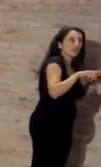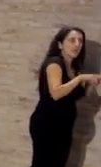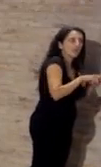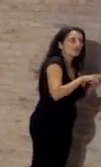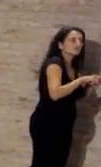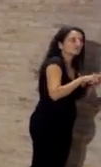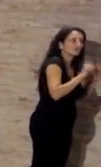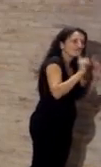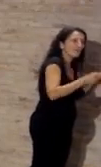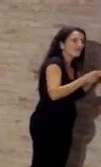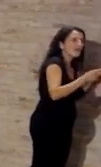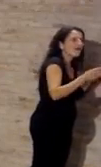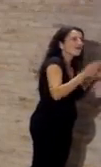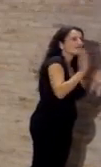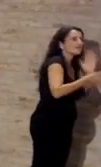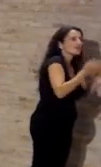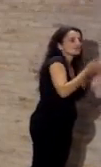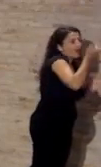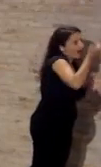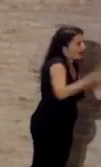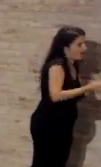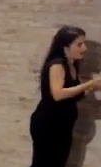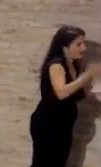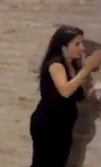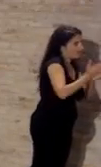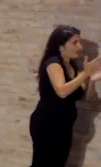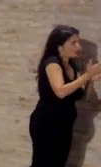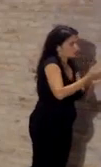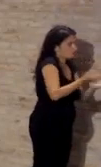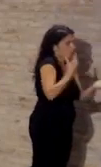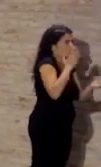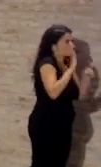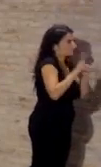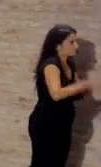nosotros y nosotras y están vulnerando derechos nuestros